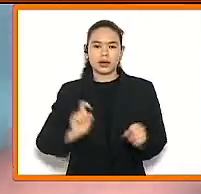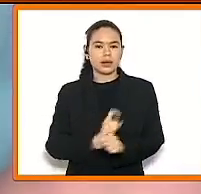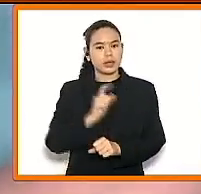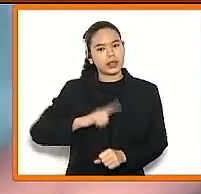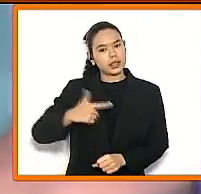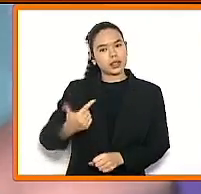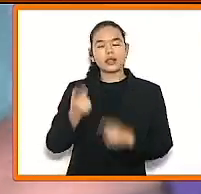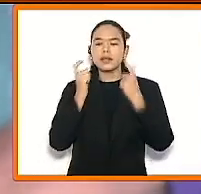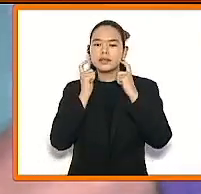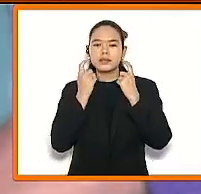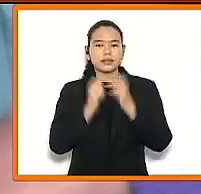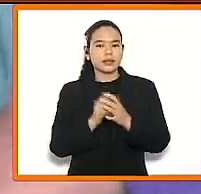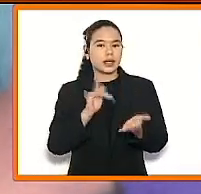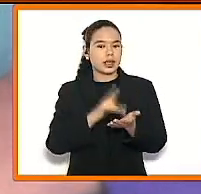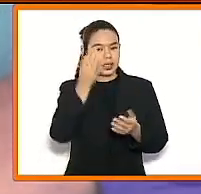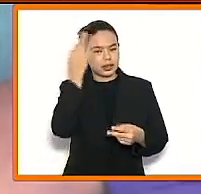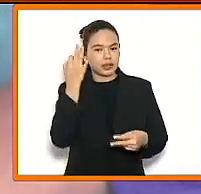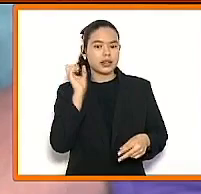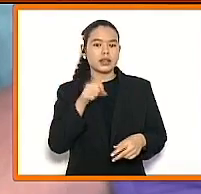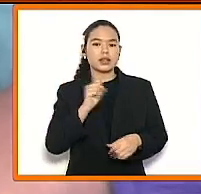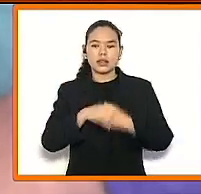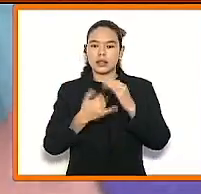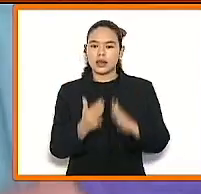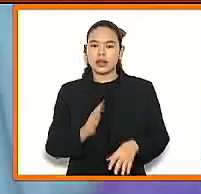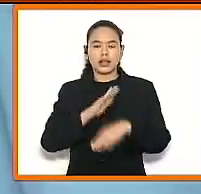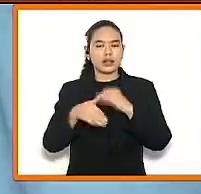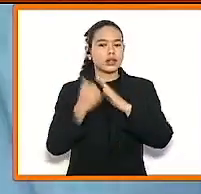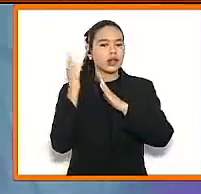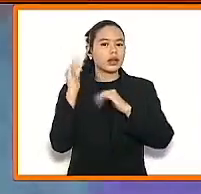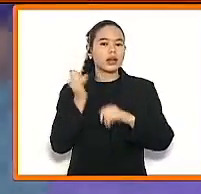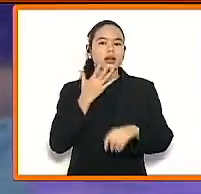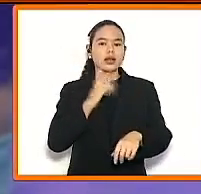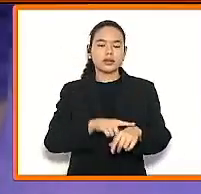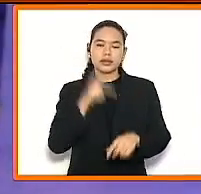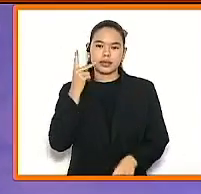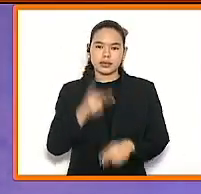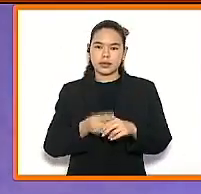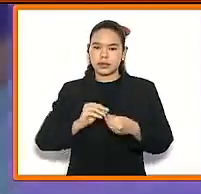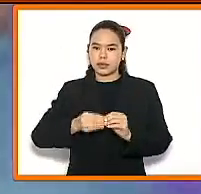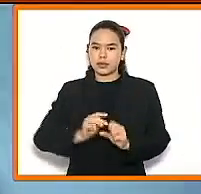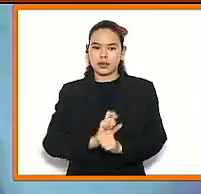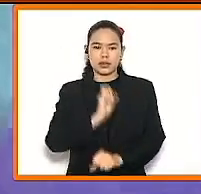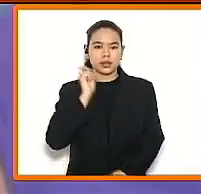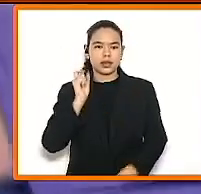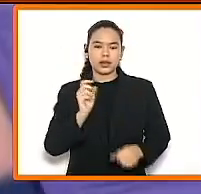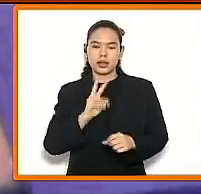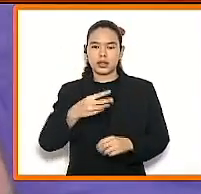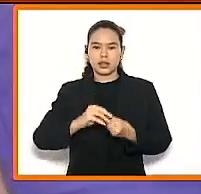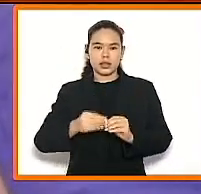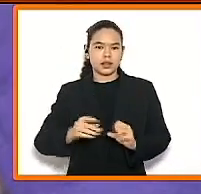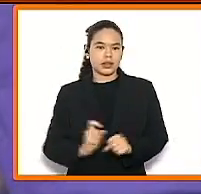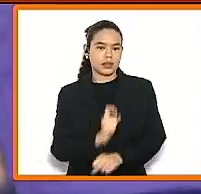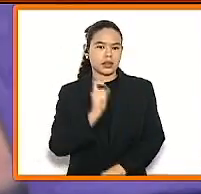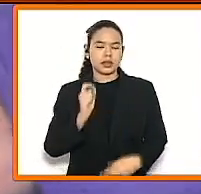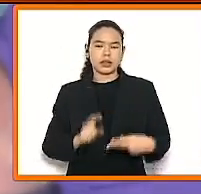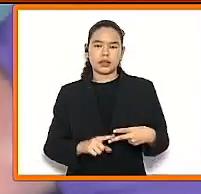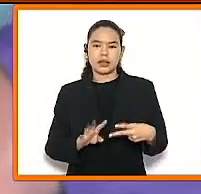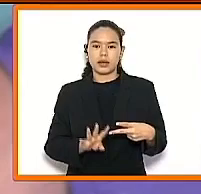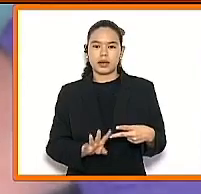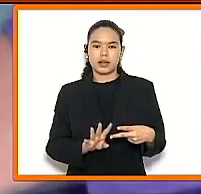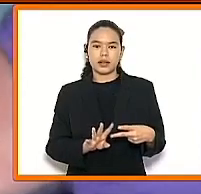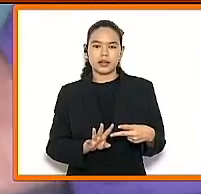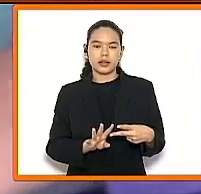dar a conocer, Tatiana. Muchas gracias, Francine. Así es, querido jugador, te deseamos muchísima suerte. Se viene el primer dígito seleccionado para el segundo número ganador y este es el